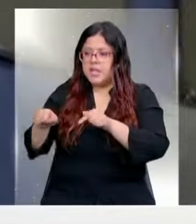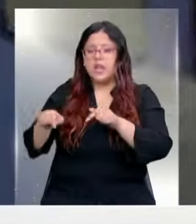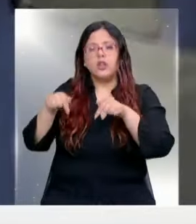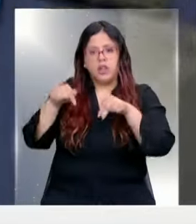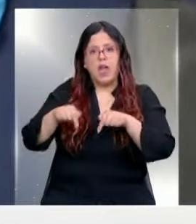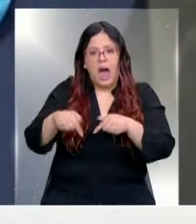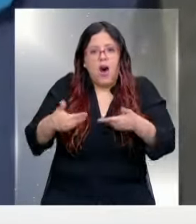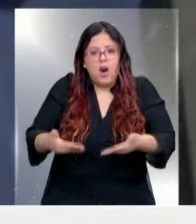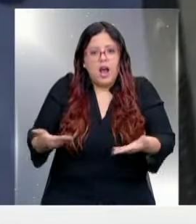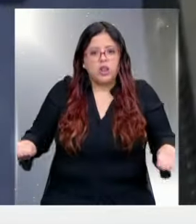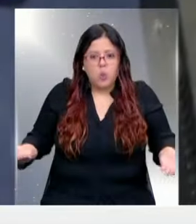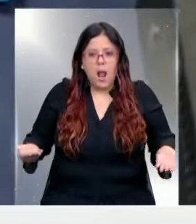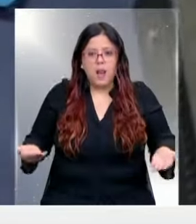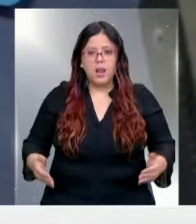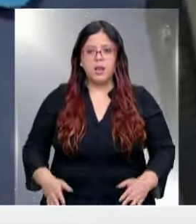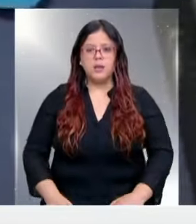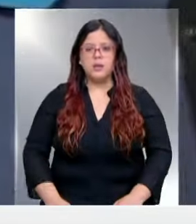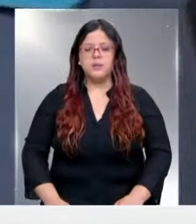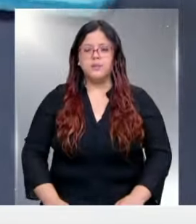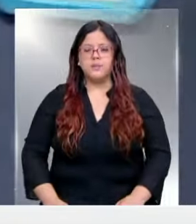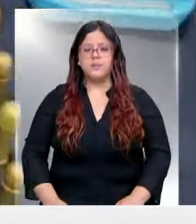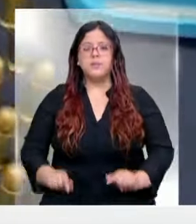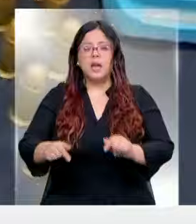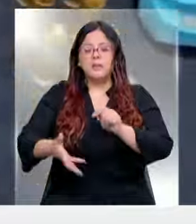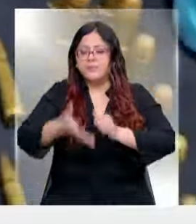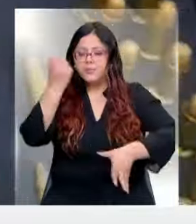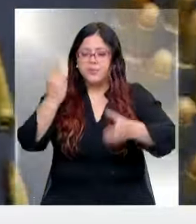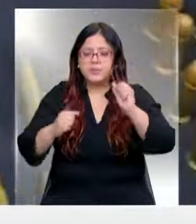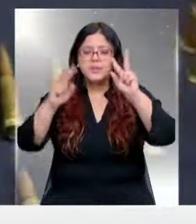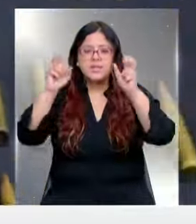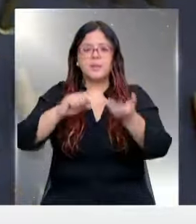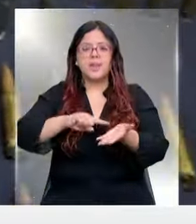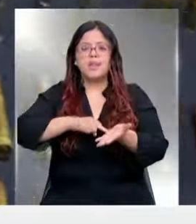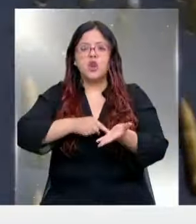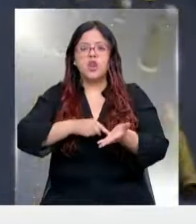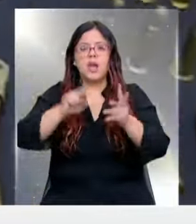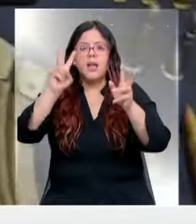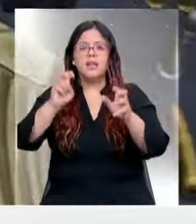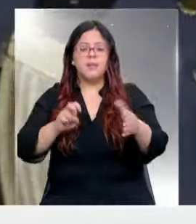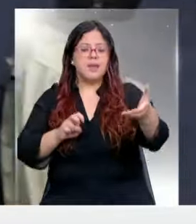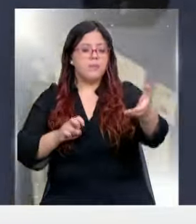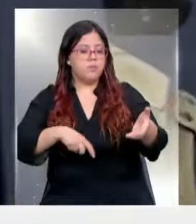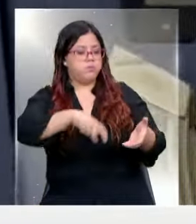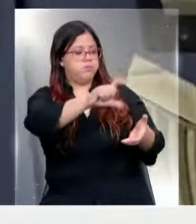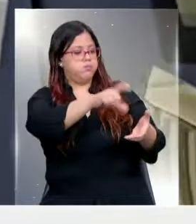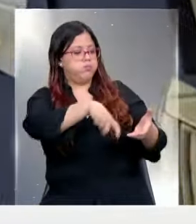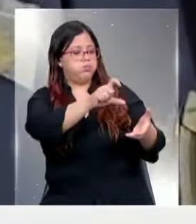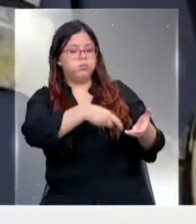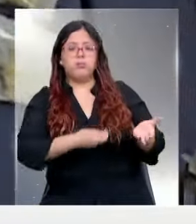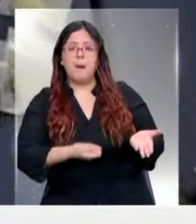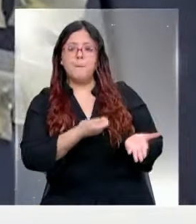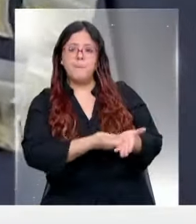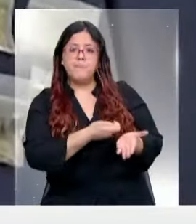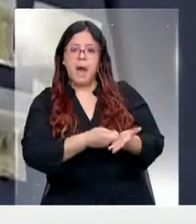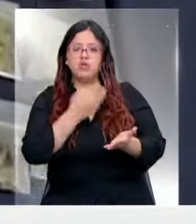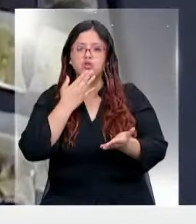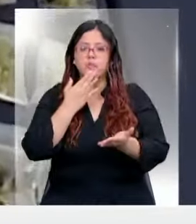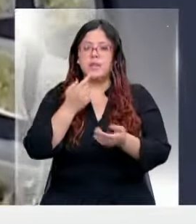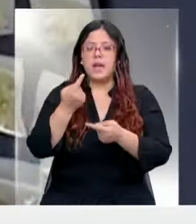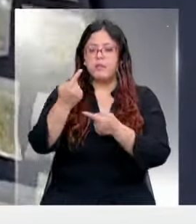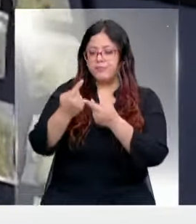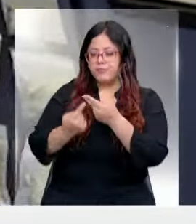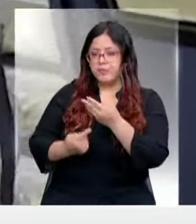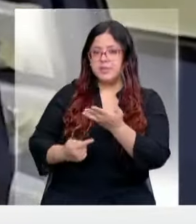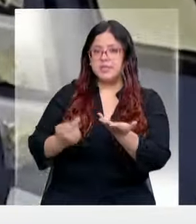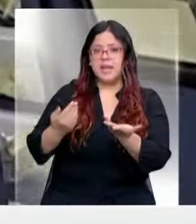XXI. Durante los allanamientos se incautaron los aparatos tecnológicos para recepcionar pagos vía tarjeta, como también diversa